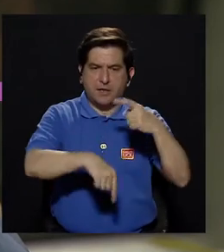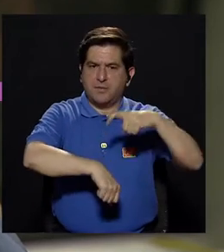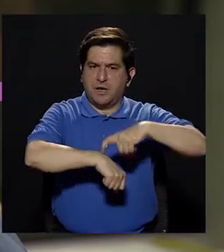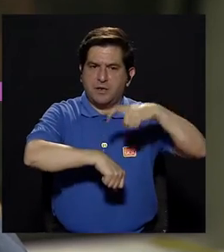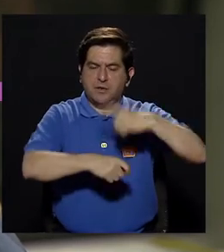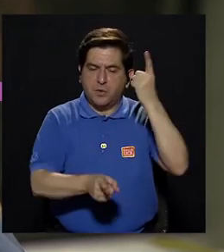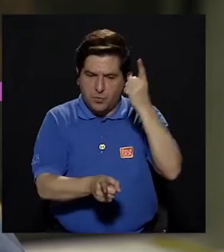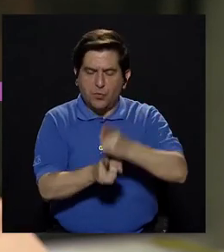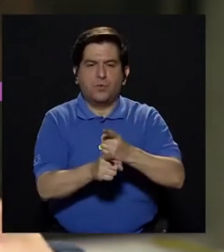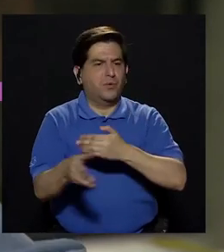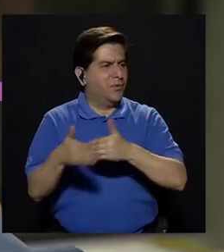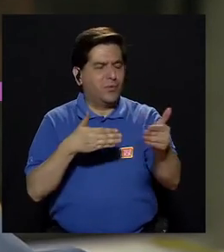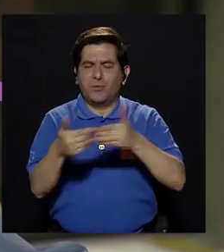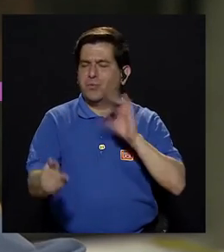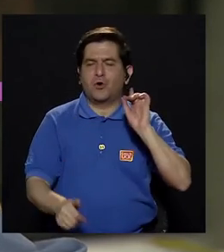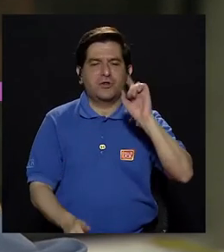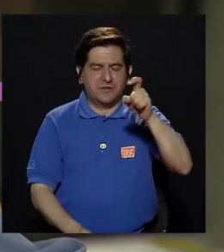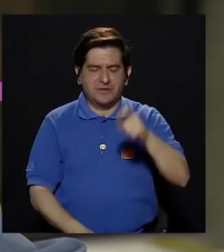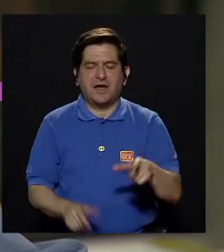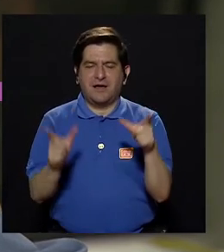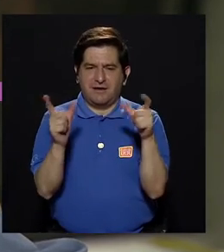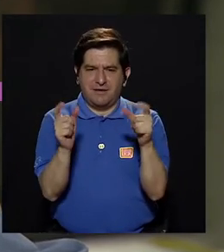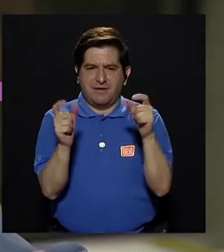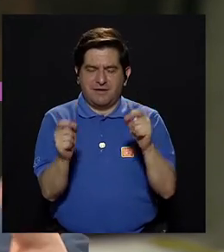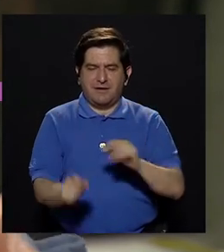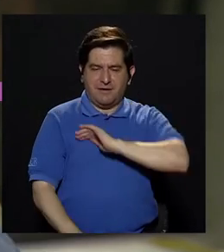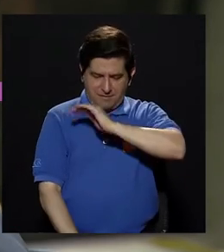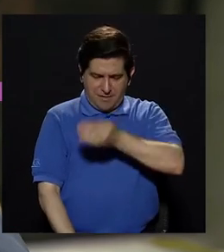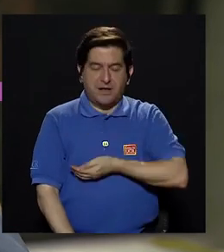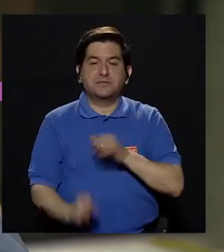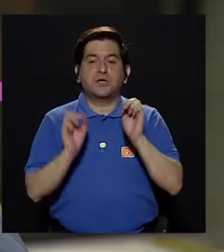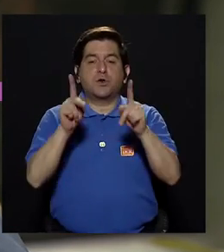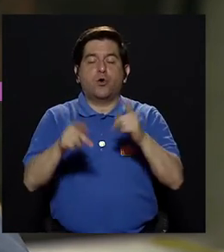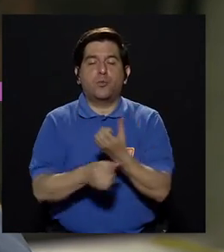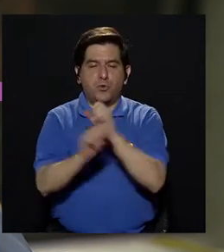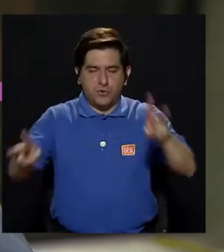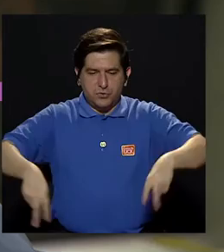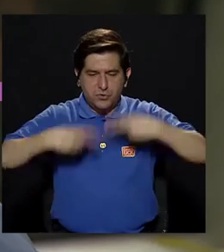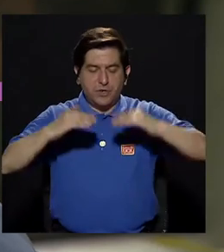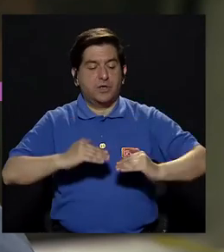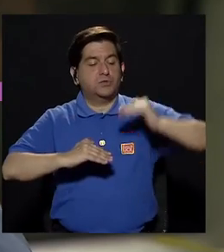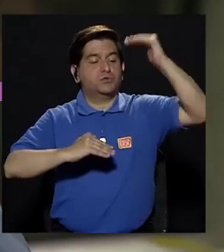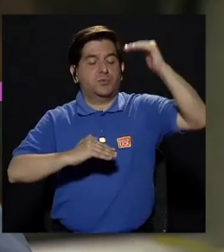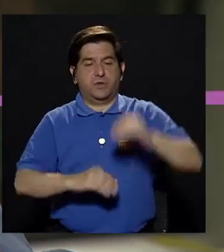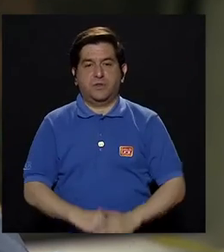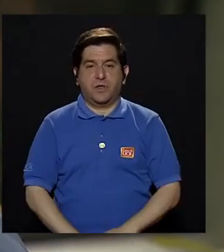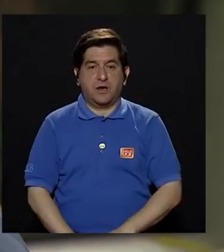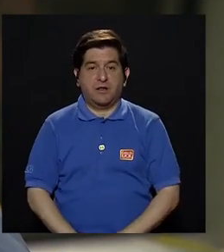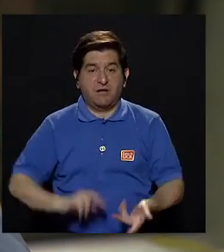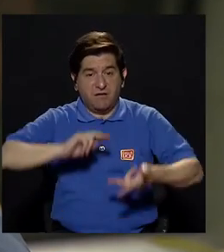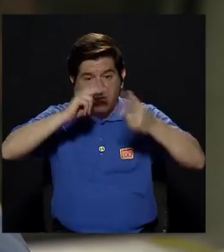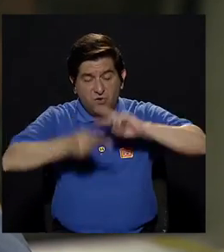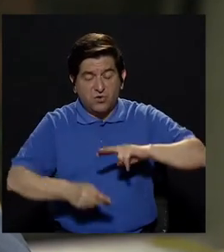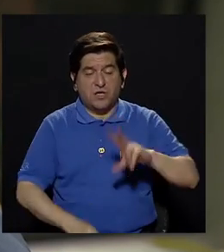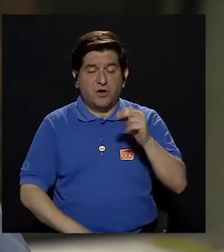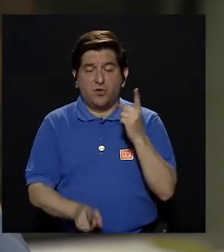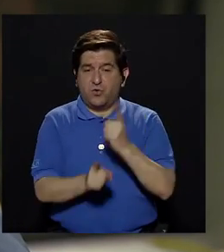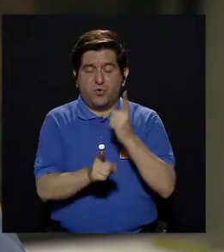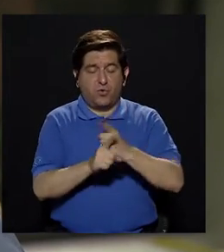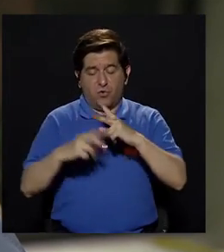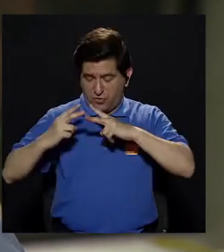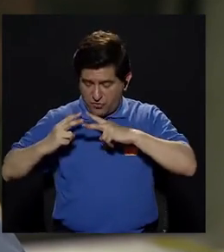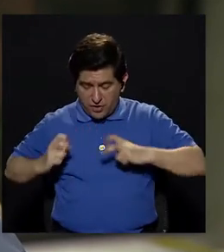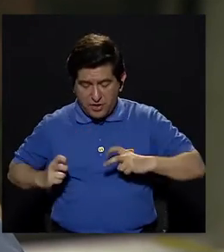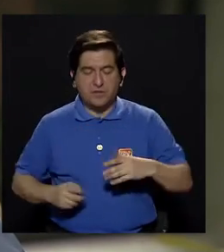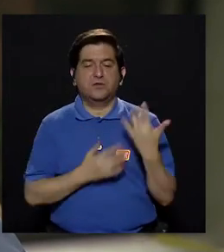cuando corresponde, aunque se les diagnostique un cáncer de mama, sus probabilidades de sobrevida van a ser mucho mayores que si no se hacen la mamografía cuando toca